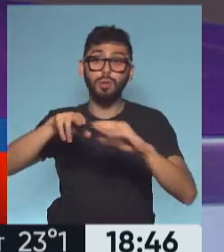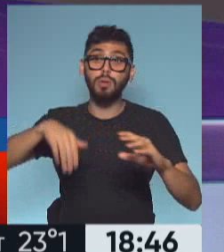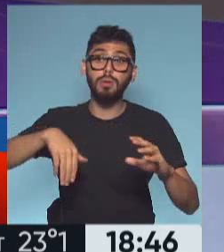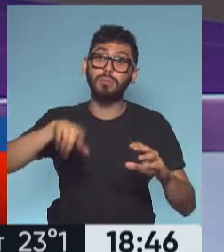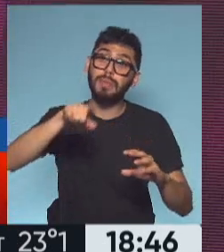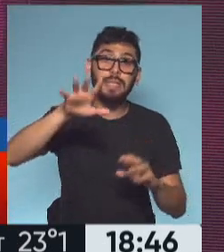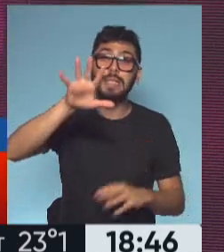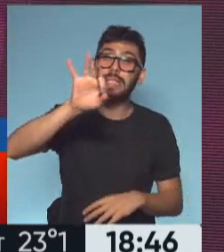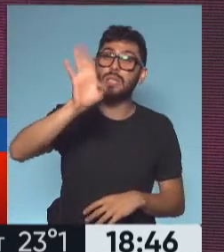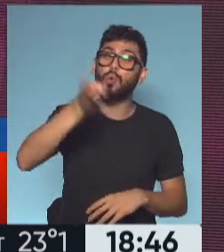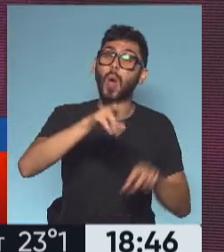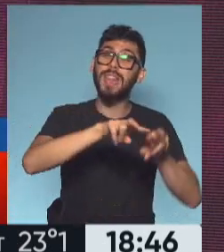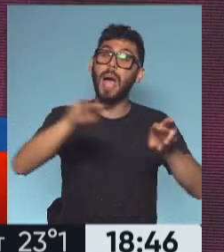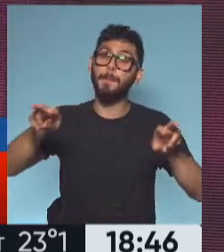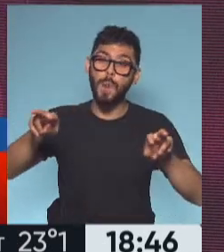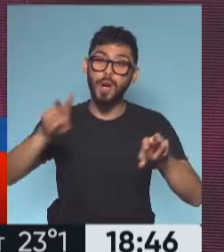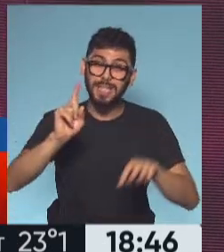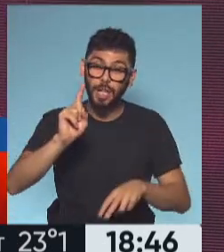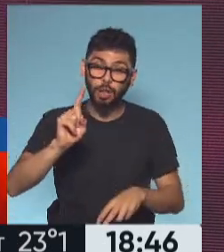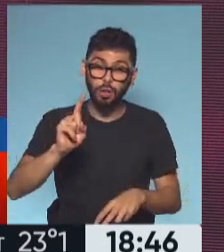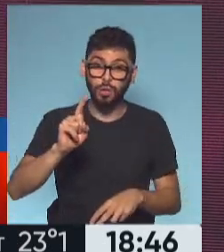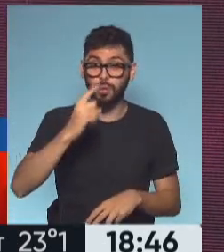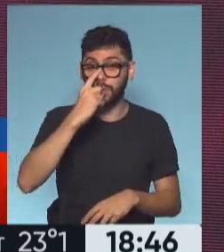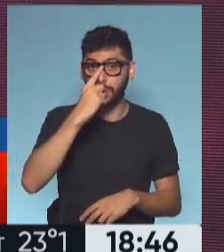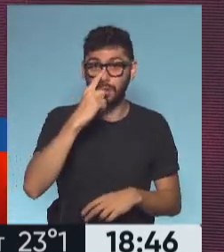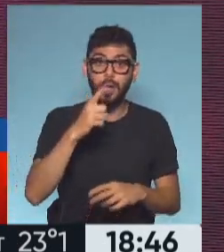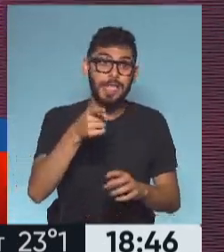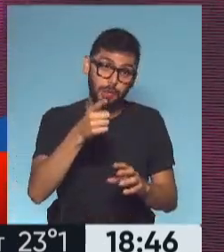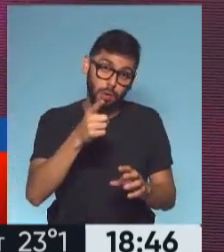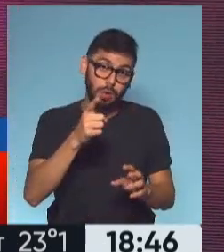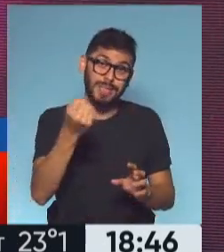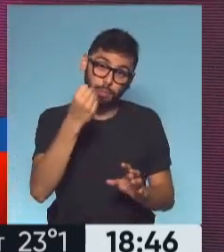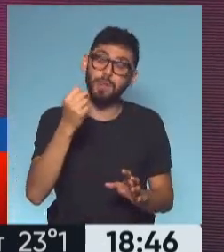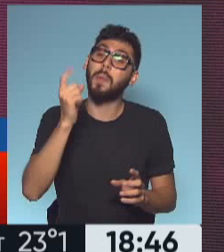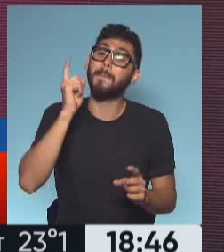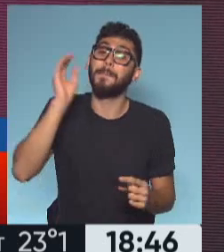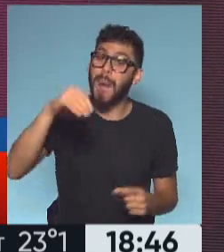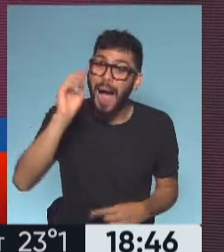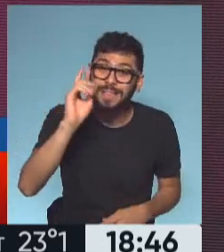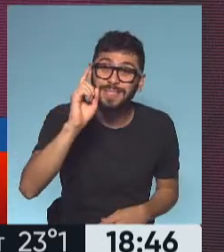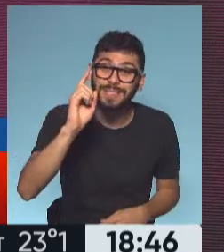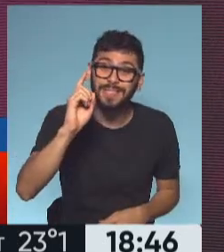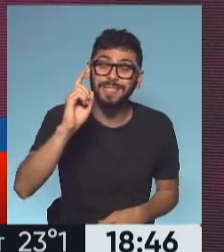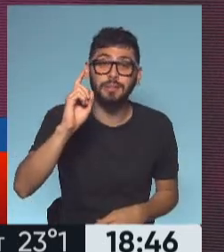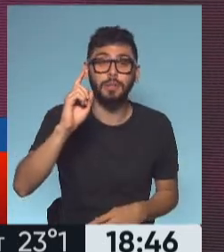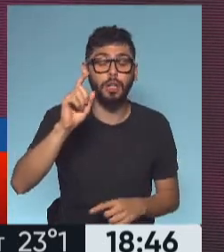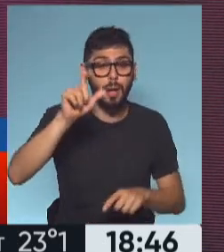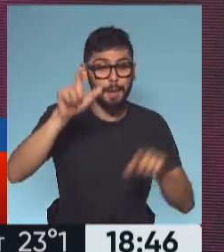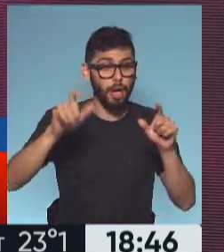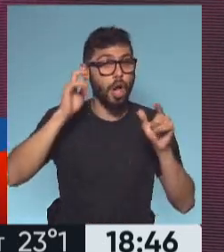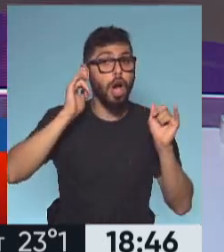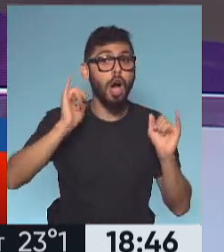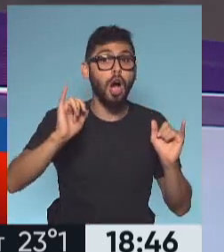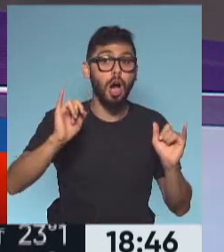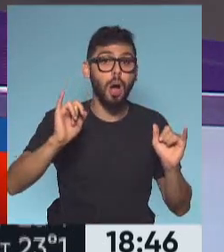el 50% de la ocupación de las camas de cuidado intensivo. Un dato no menor. Con otro inconveniente, que los pacientes jóvenes